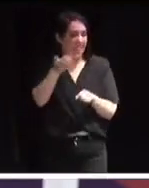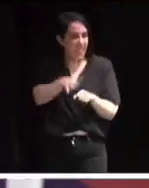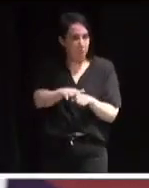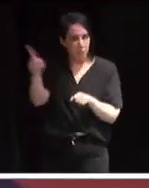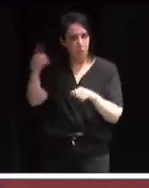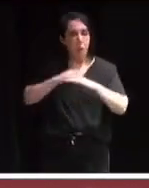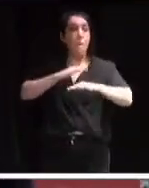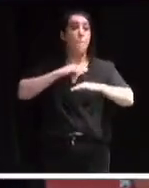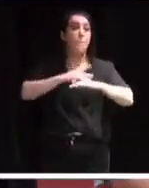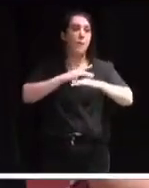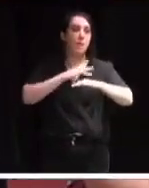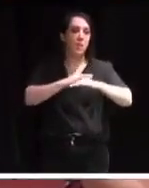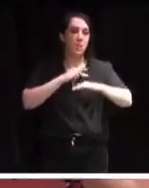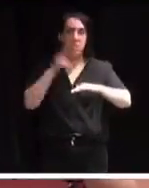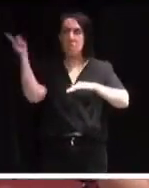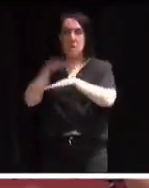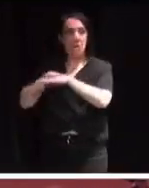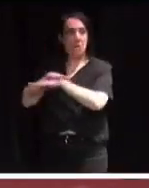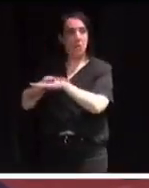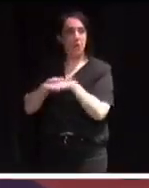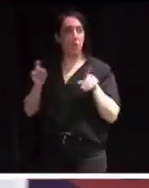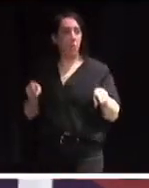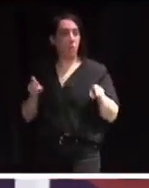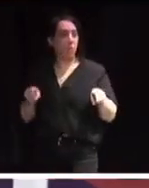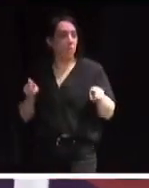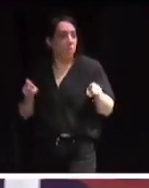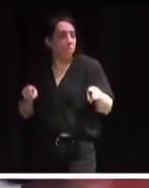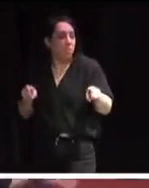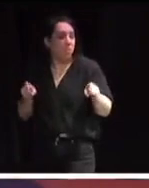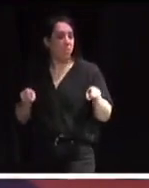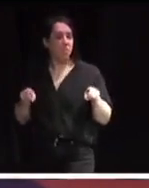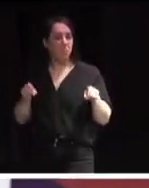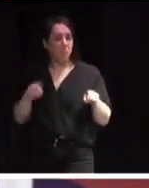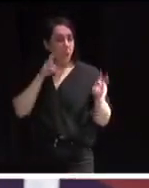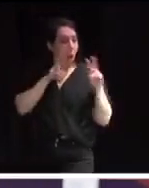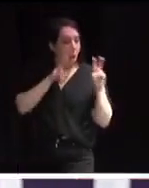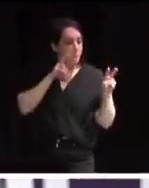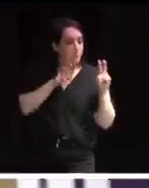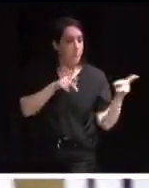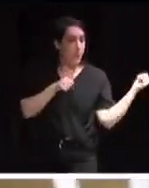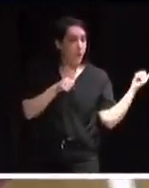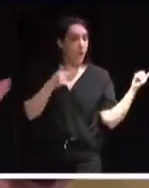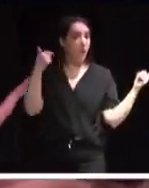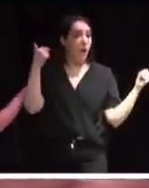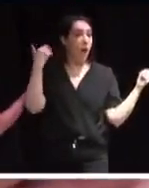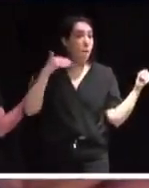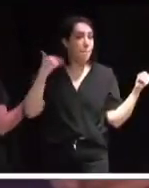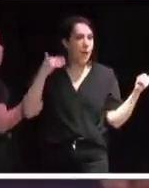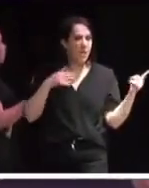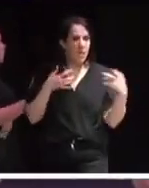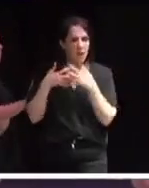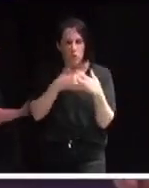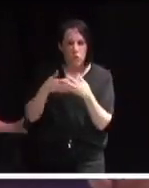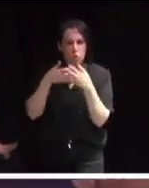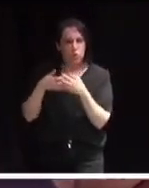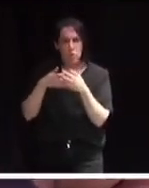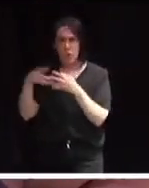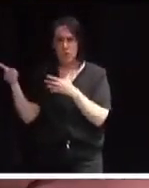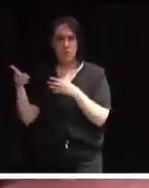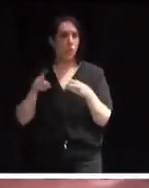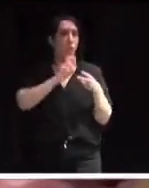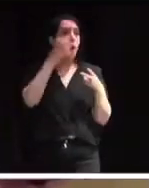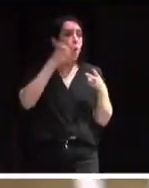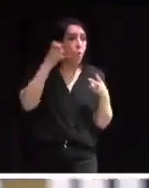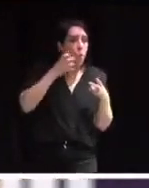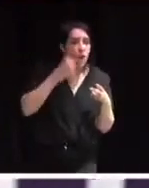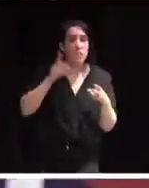ante la pasividad de un gobierno que ha tenido que ver No solamente como María ha peleado en el parlamento regional como Juancho